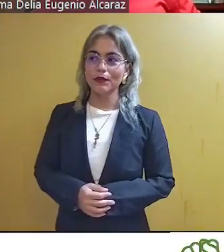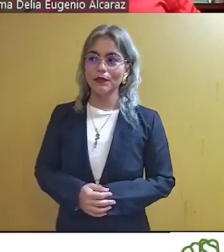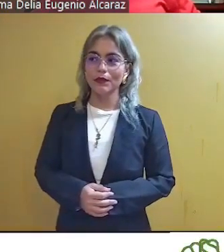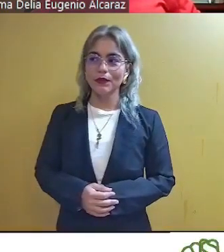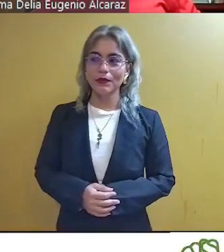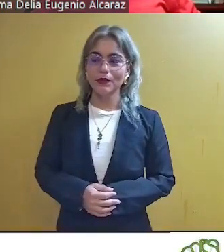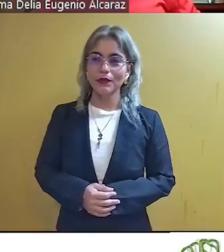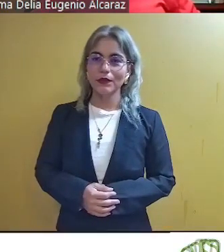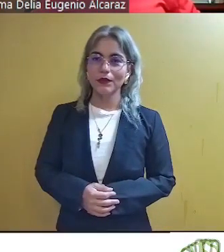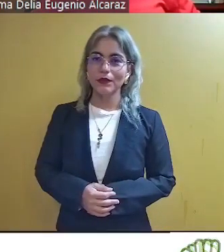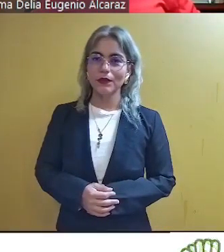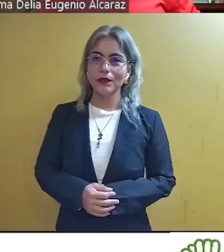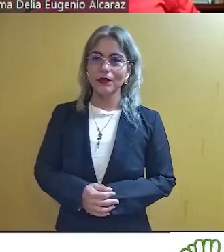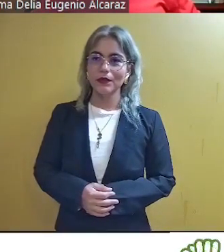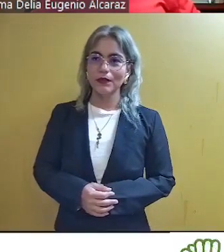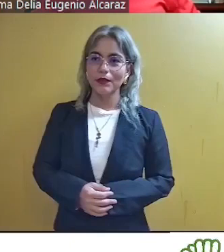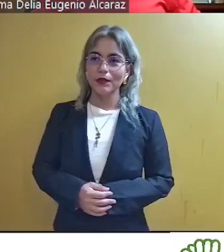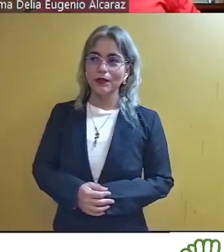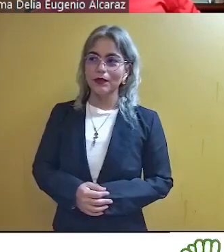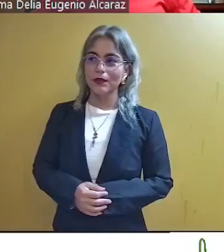el asunto